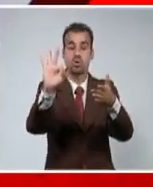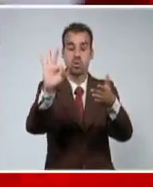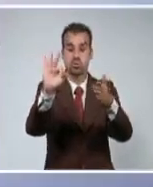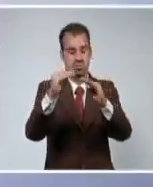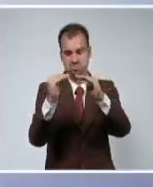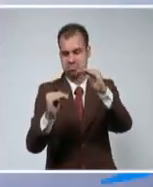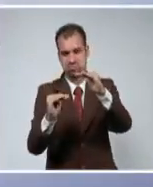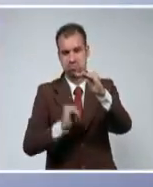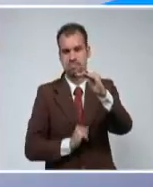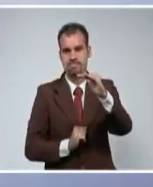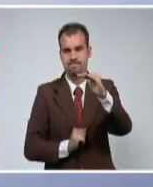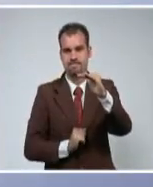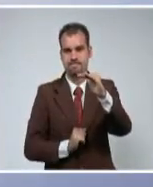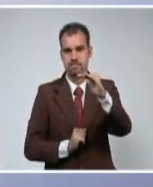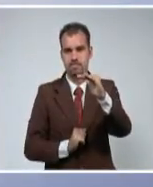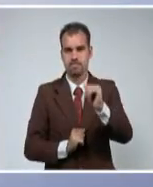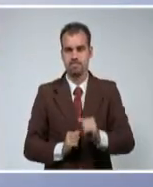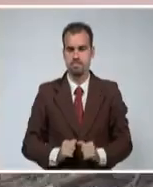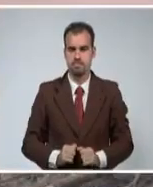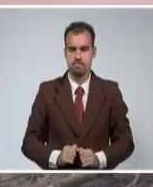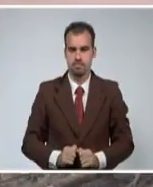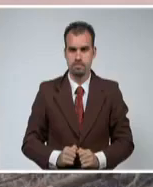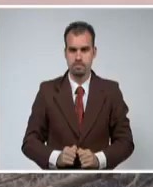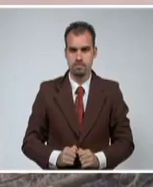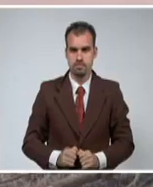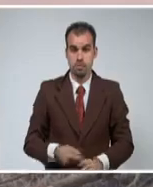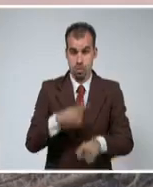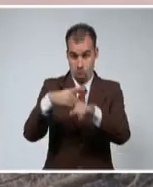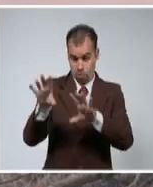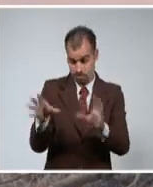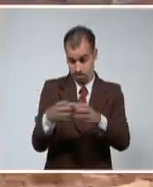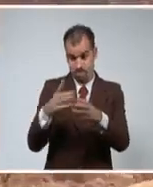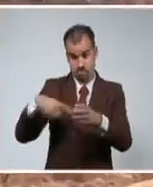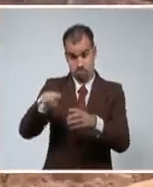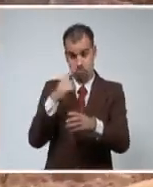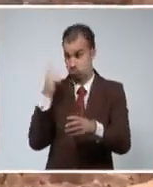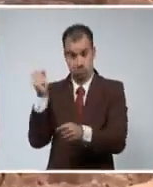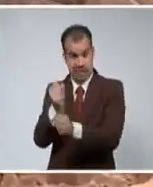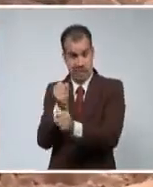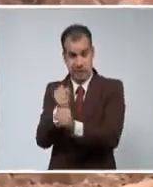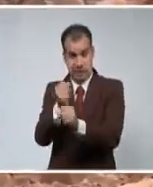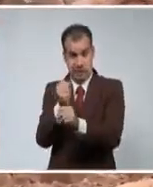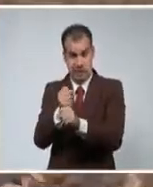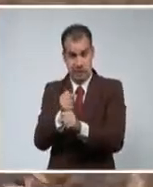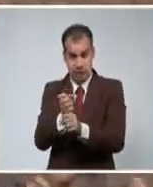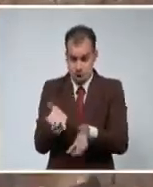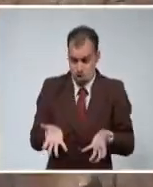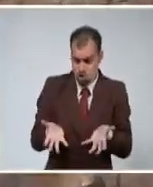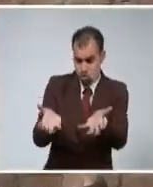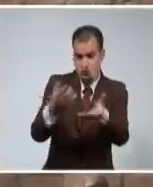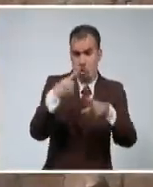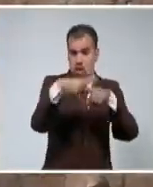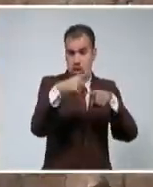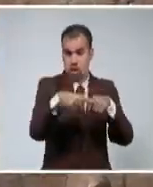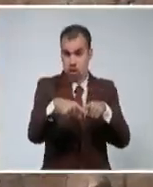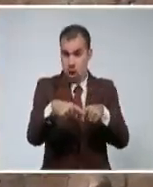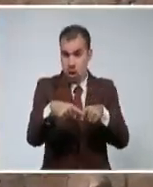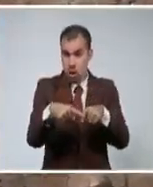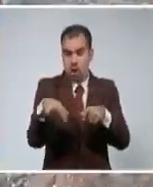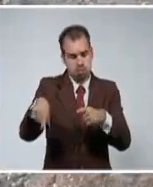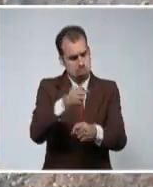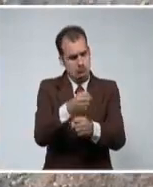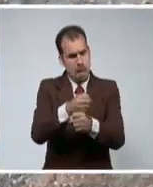hectáreas. Las brigadas de la ECOI 19 encargadas de las obras, sin atrasos en el cronograma,